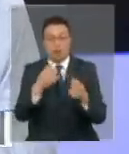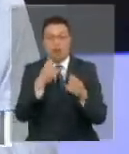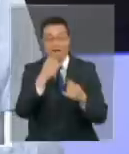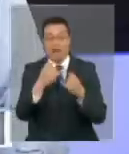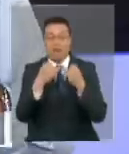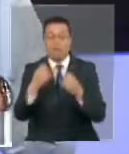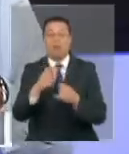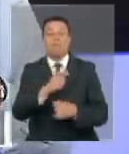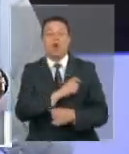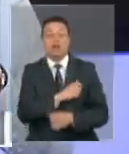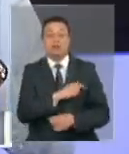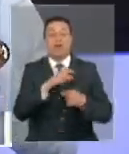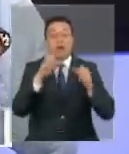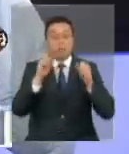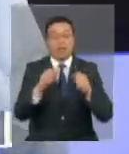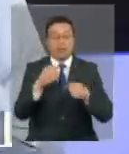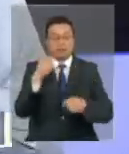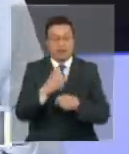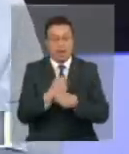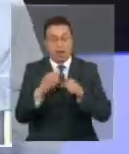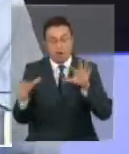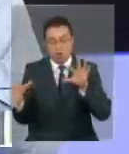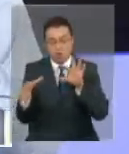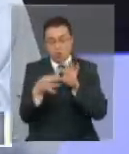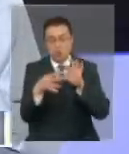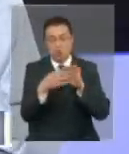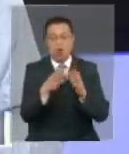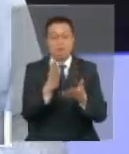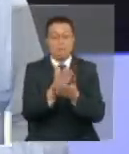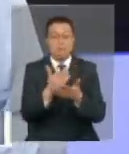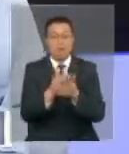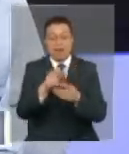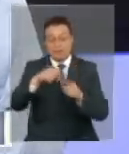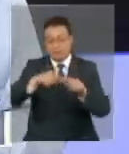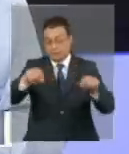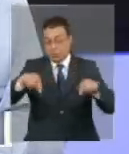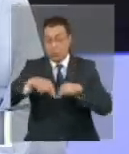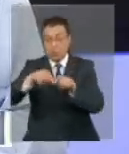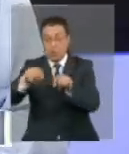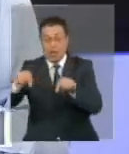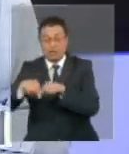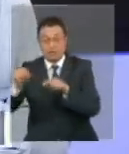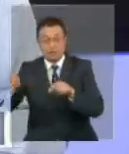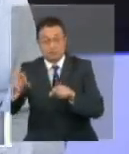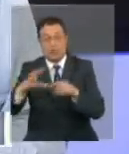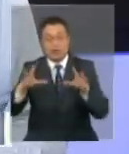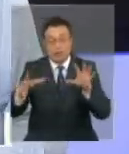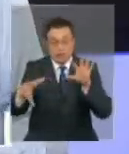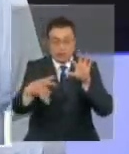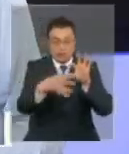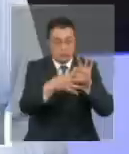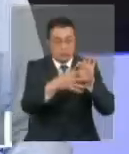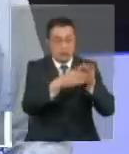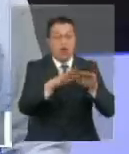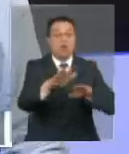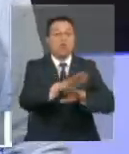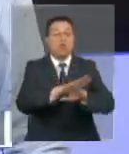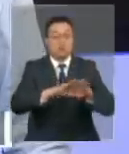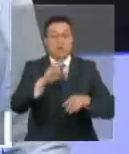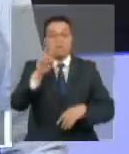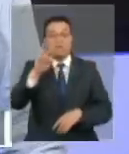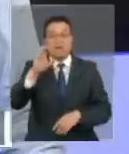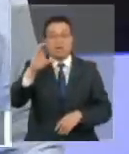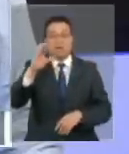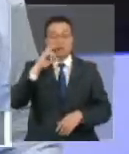a las policías, para poder trabajar en conjunto con los planes cuadrantos y generar una asociación para proteger a nuestros